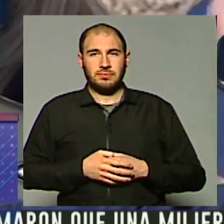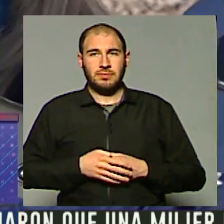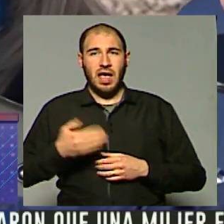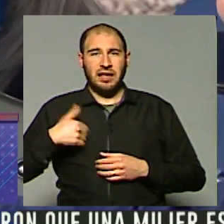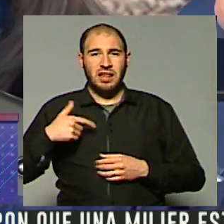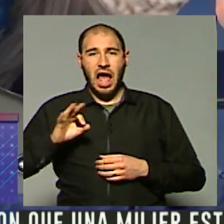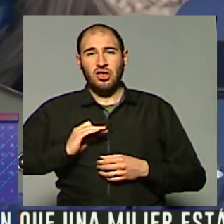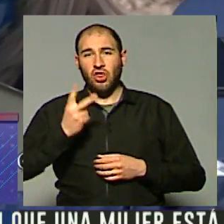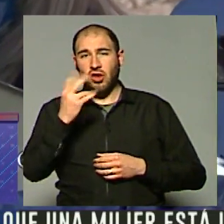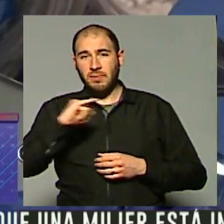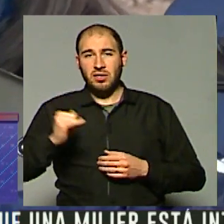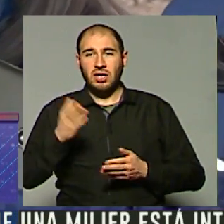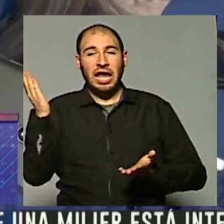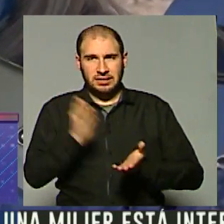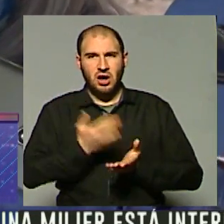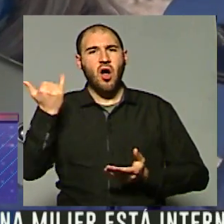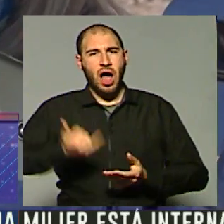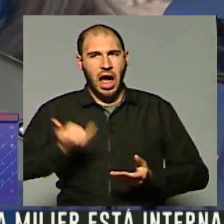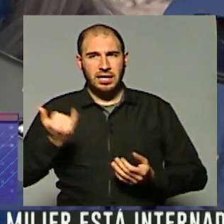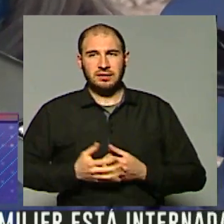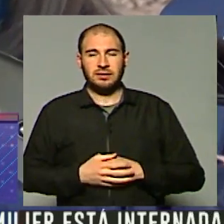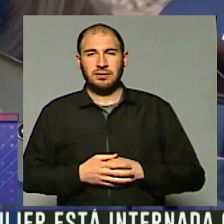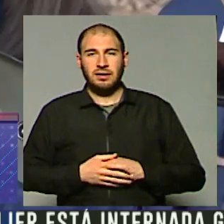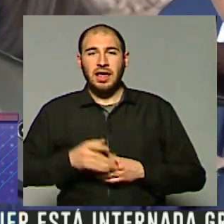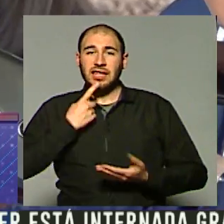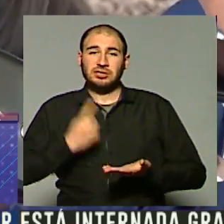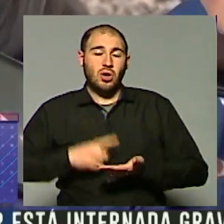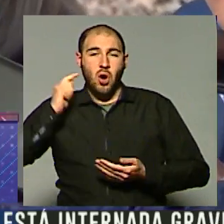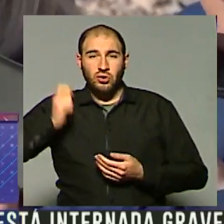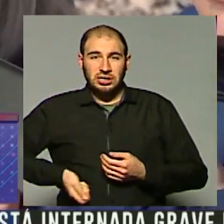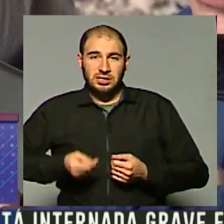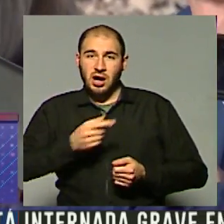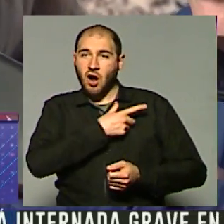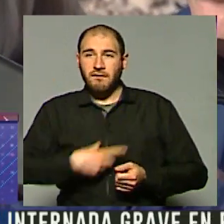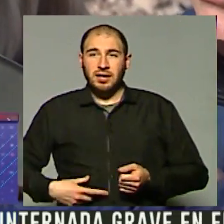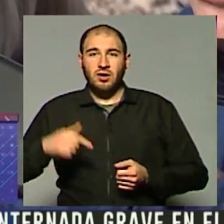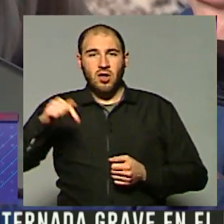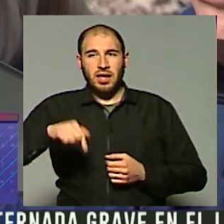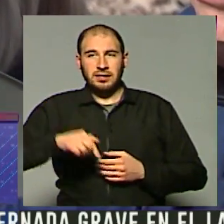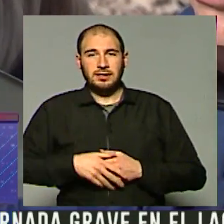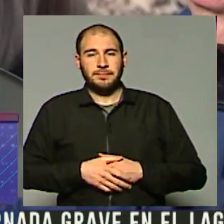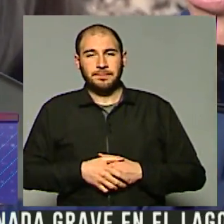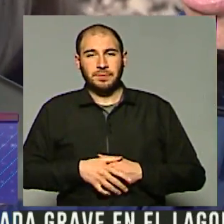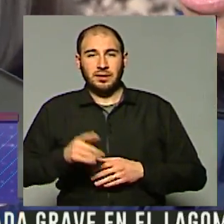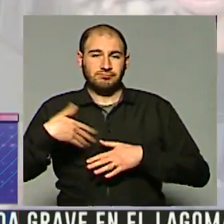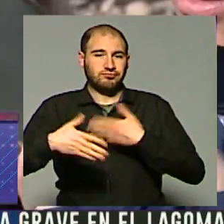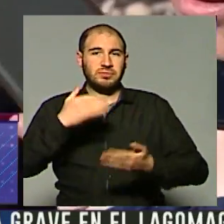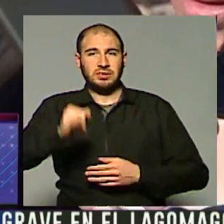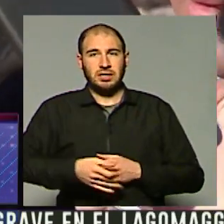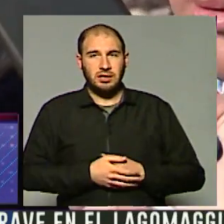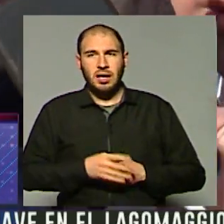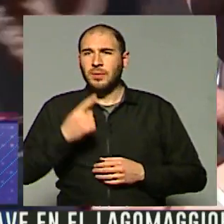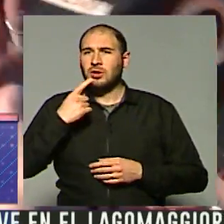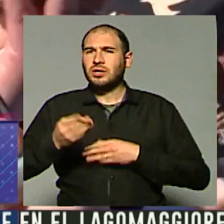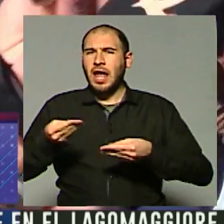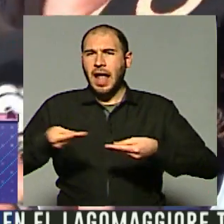desde hace 2 años y medio impunidad para nadie. Lo que determine la justicia, este gobierno lo va a llevar adelante. ¿Algunas de esas